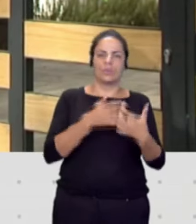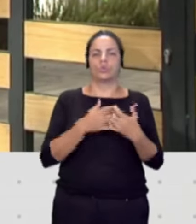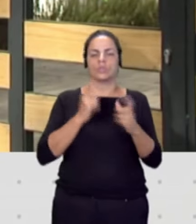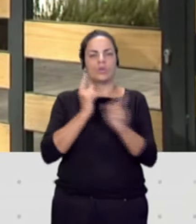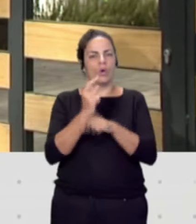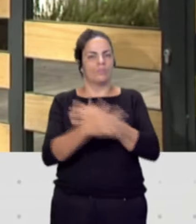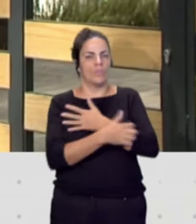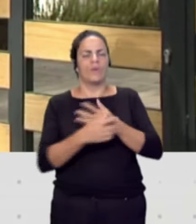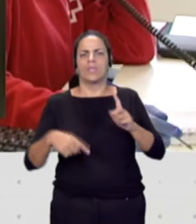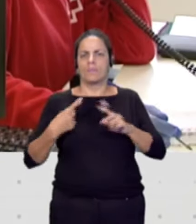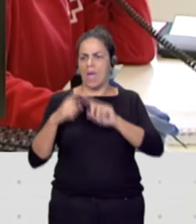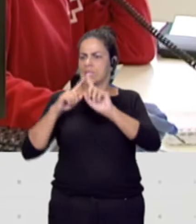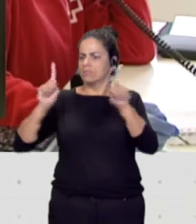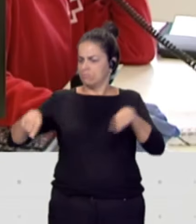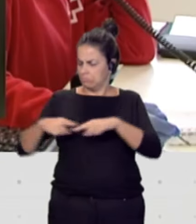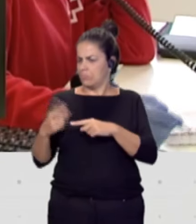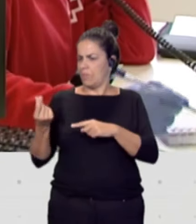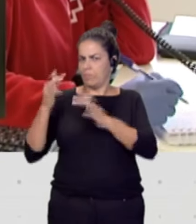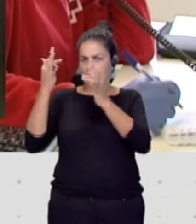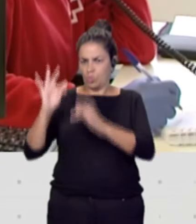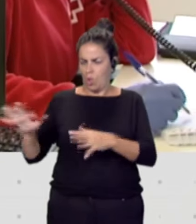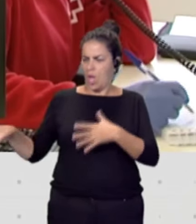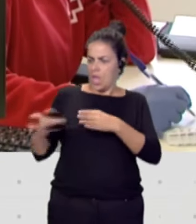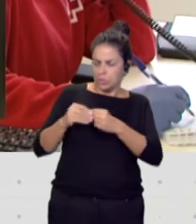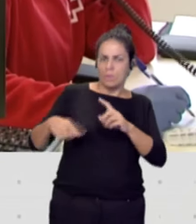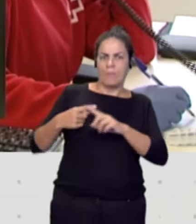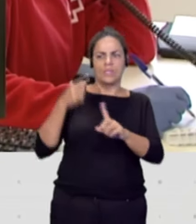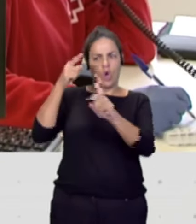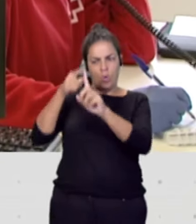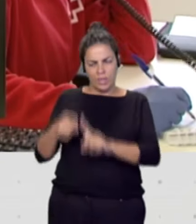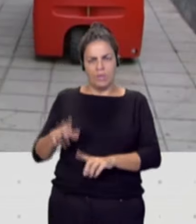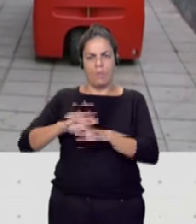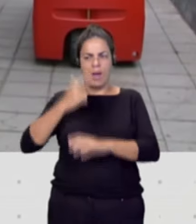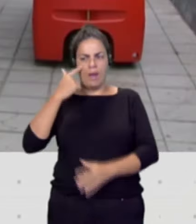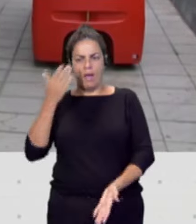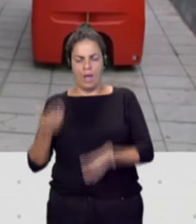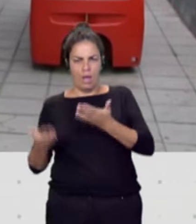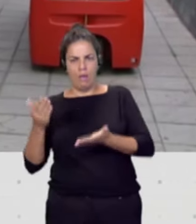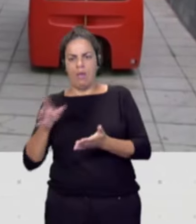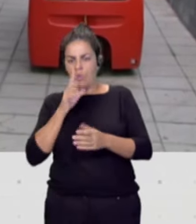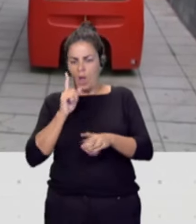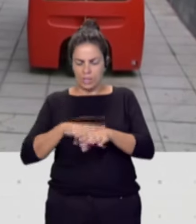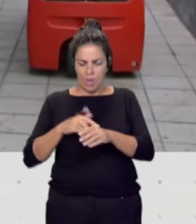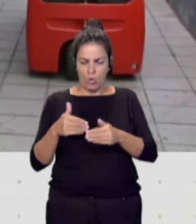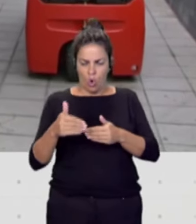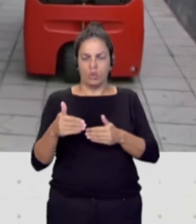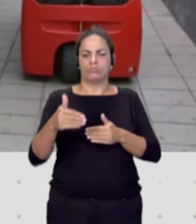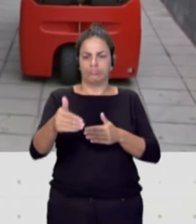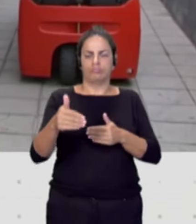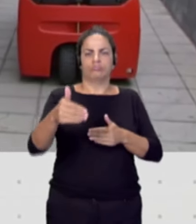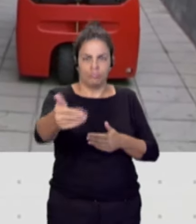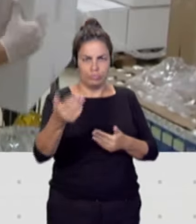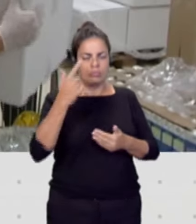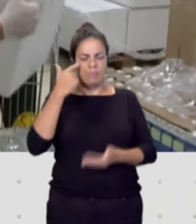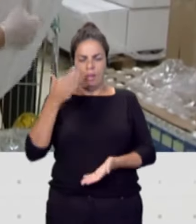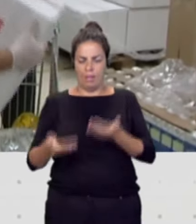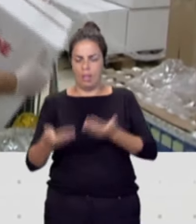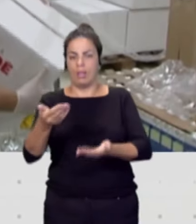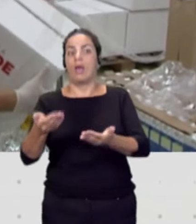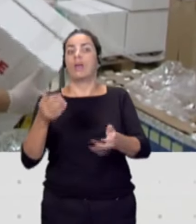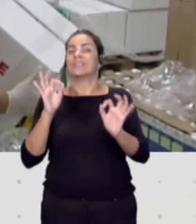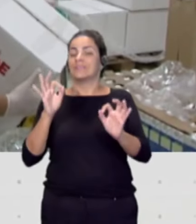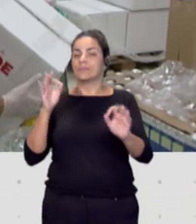ficha financiera y con sus objetivos medibles y a corto, medio y largo plazo que nos permita conseguir que de aquí al año